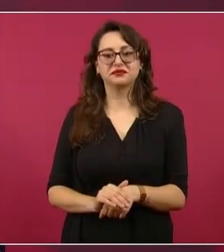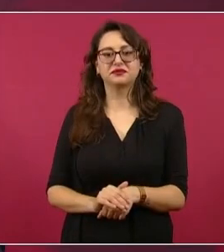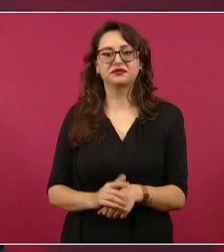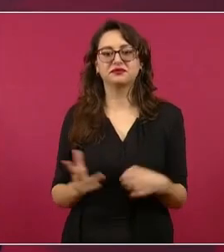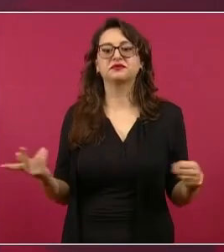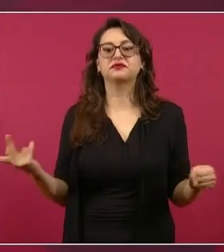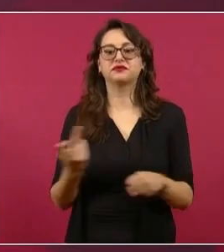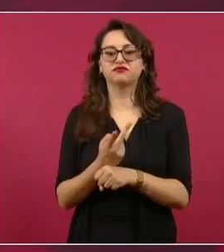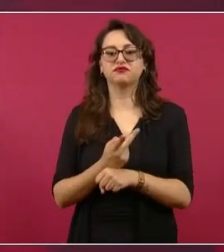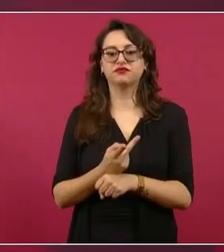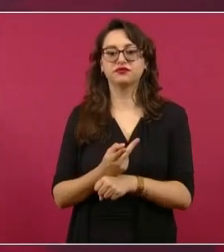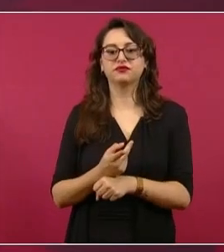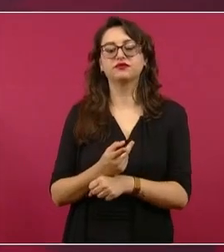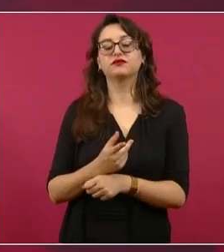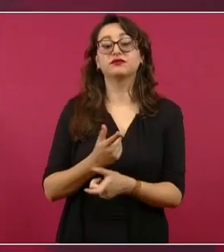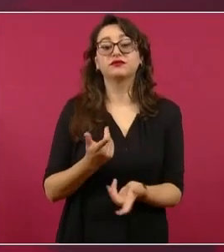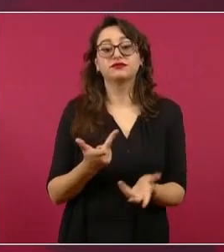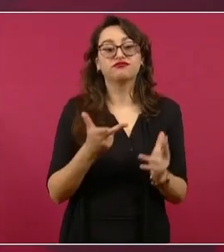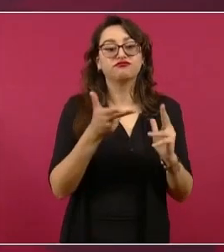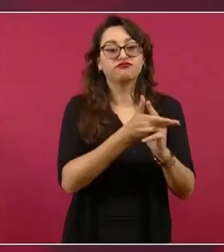crímenes de Estado,